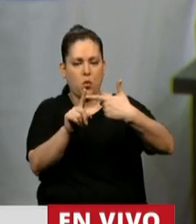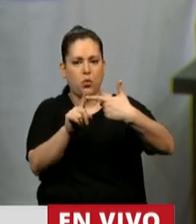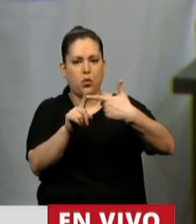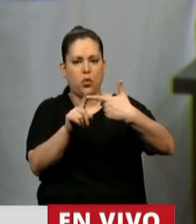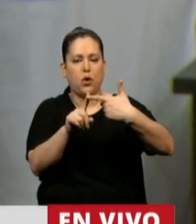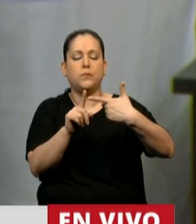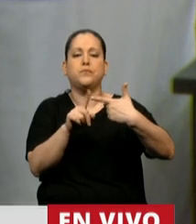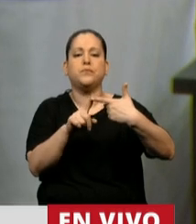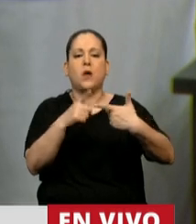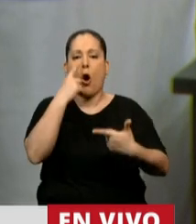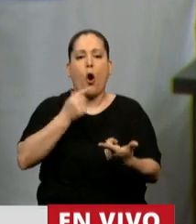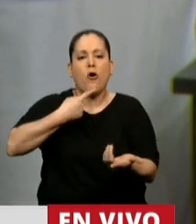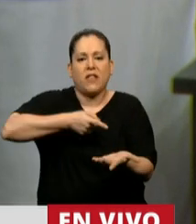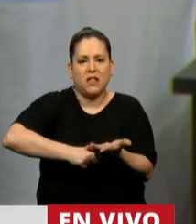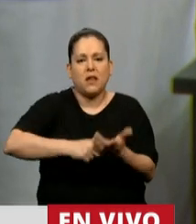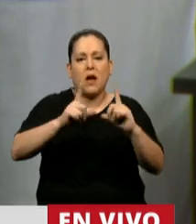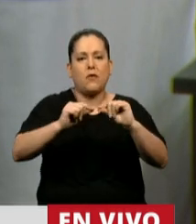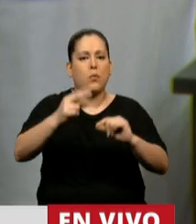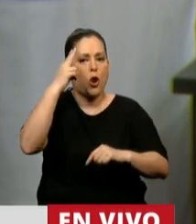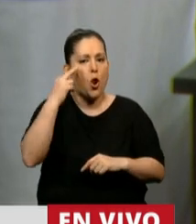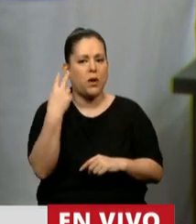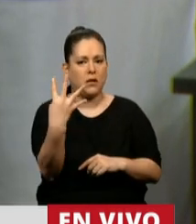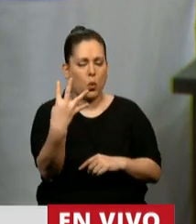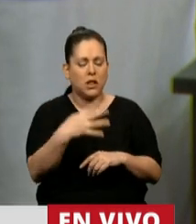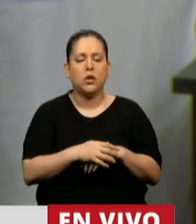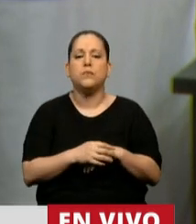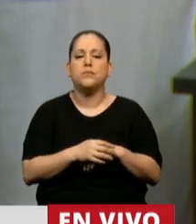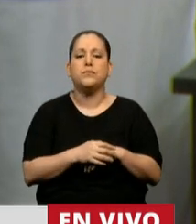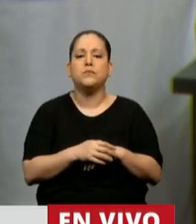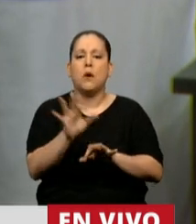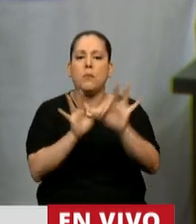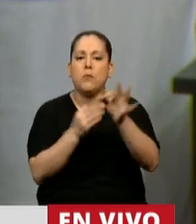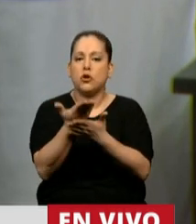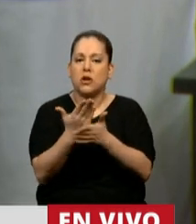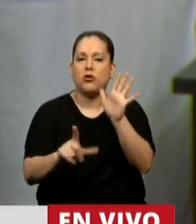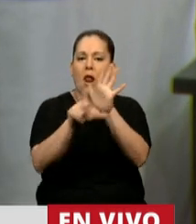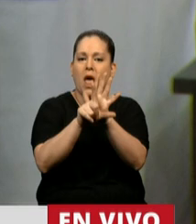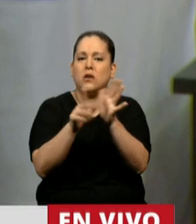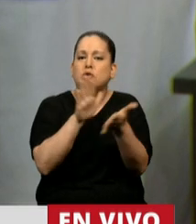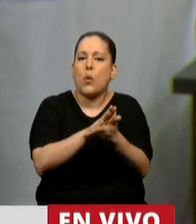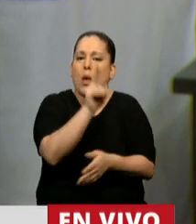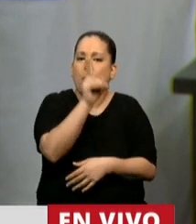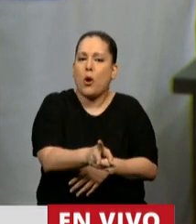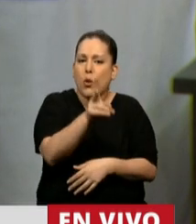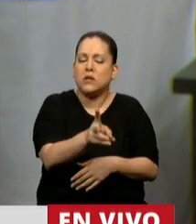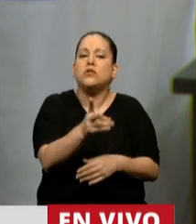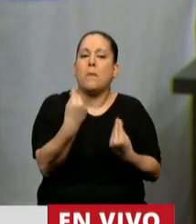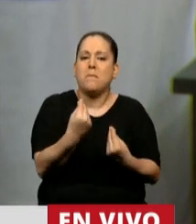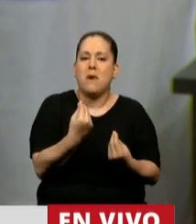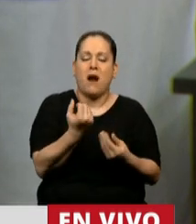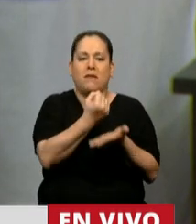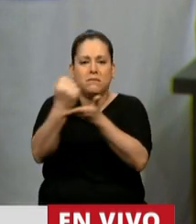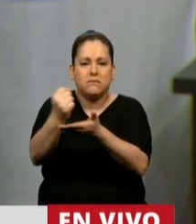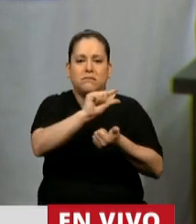segundo orden del día 94 proyecto de ley sobre prohibición de ayuda económica a